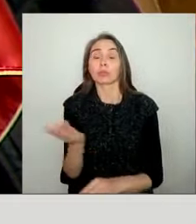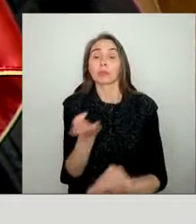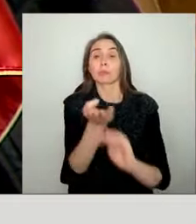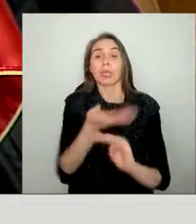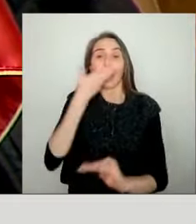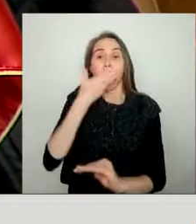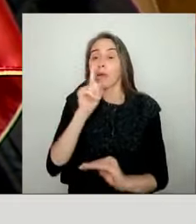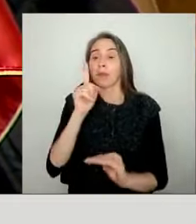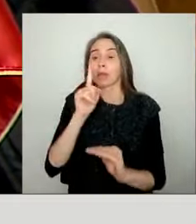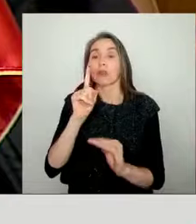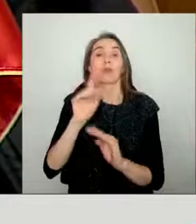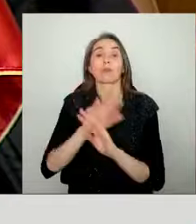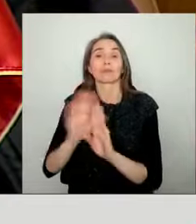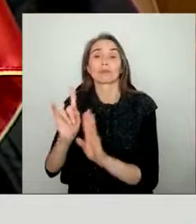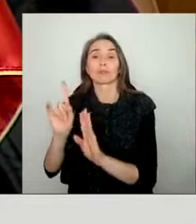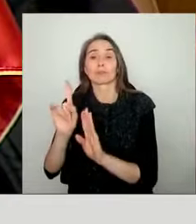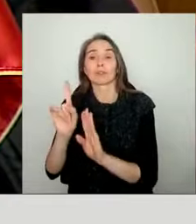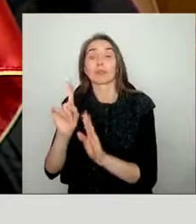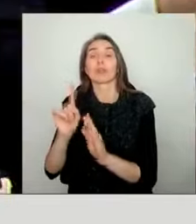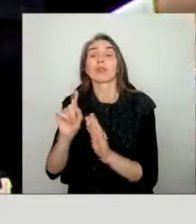votar esto hoy día mismo